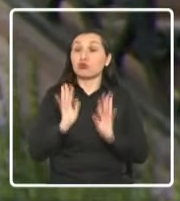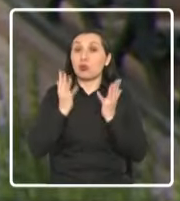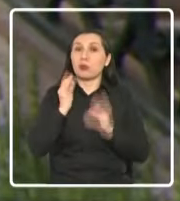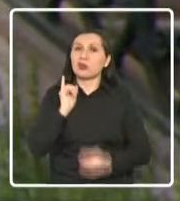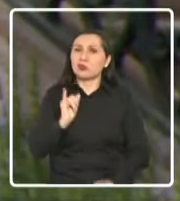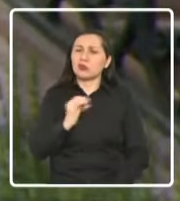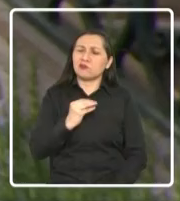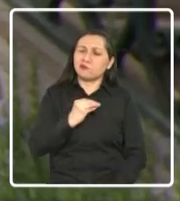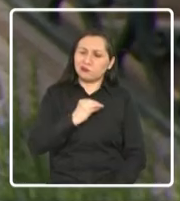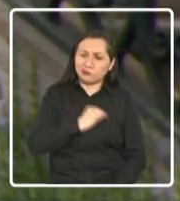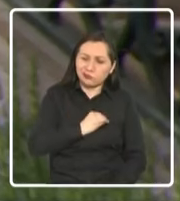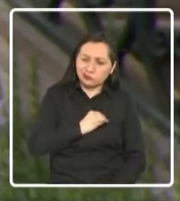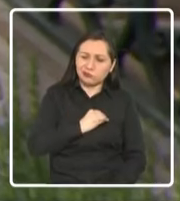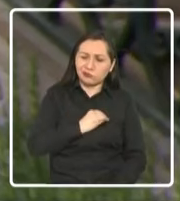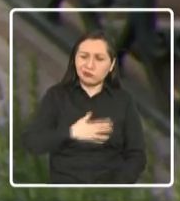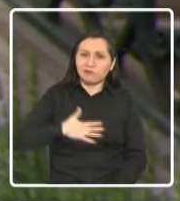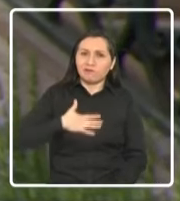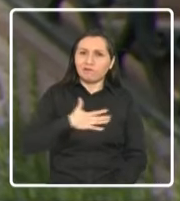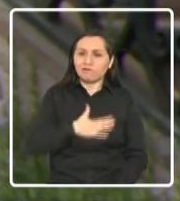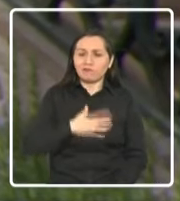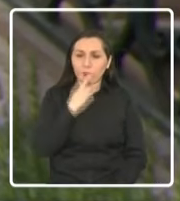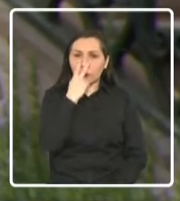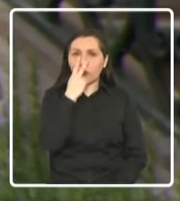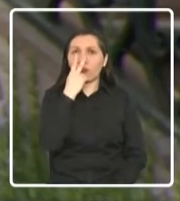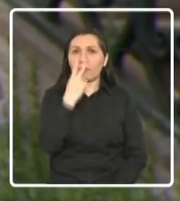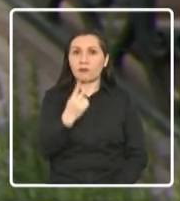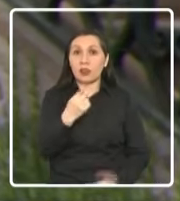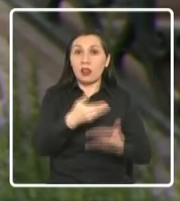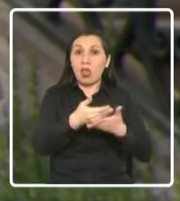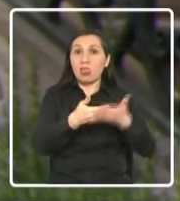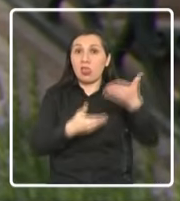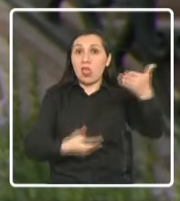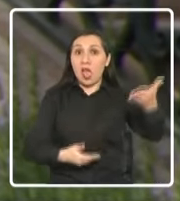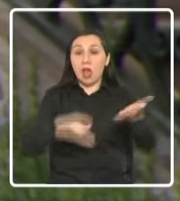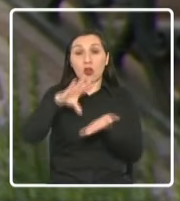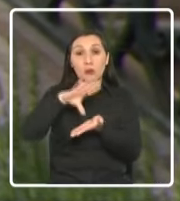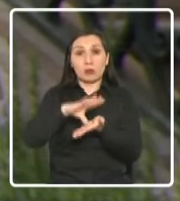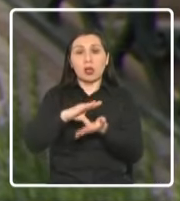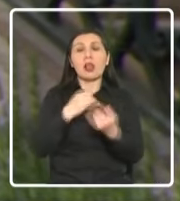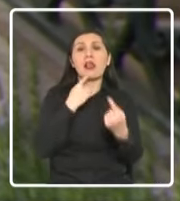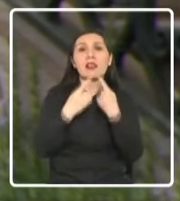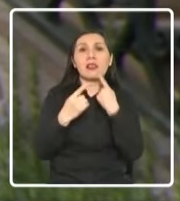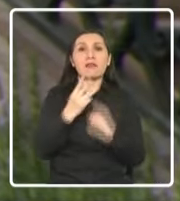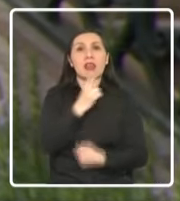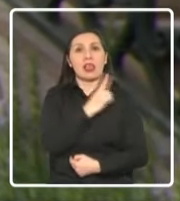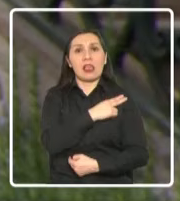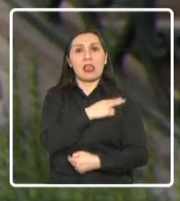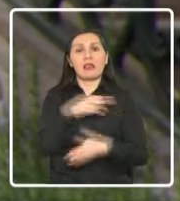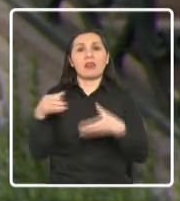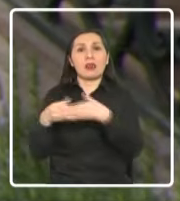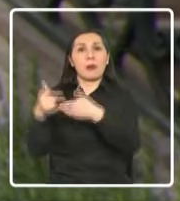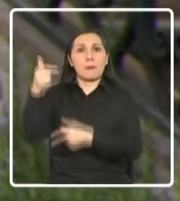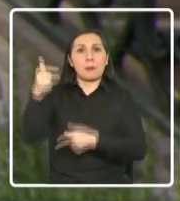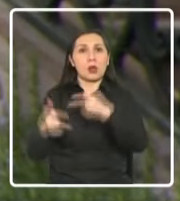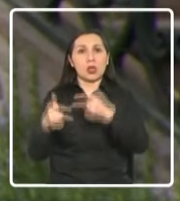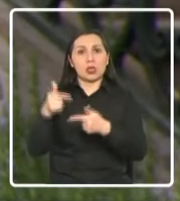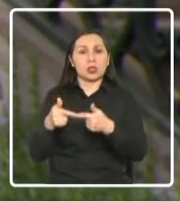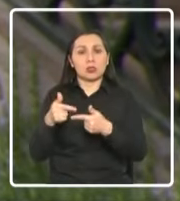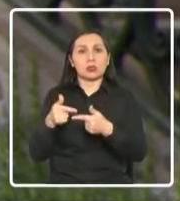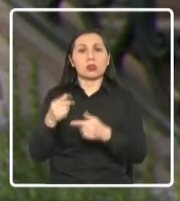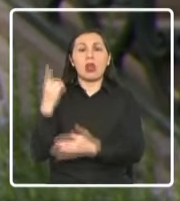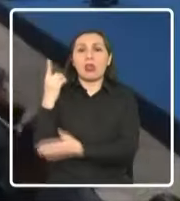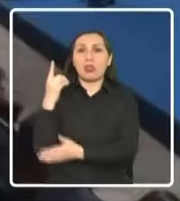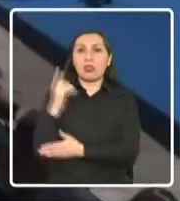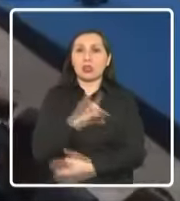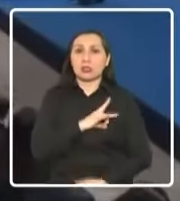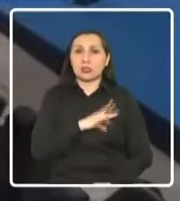pero al menos entristecido, de ver en un diario de circulación nacional una entrevista al jefe de bancada de un partido de la